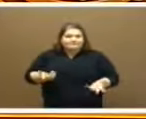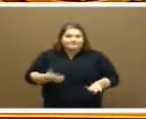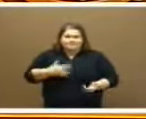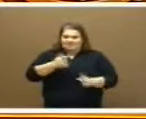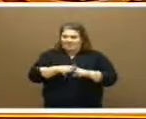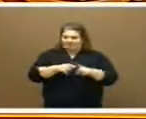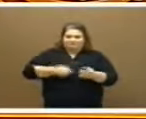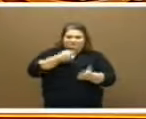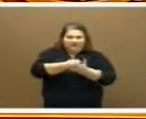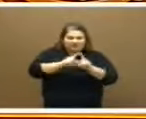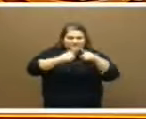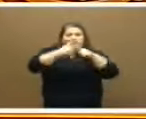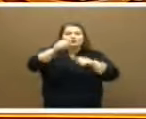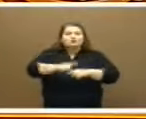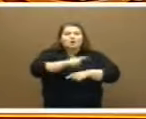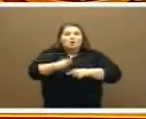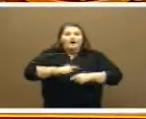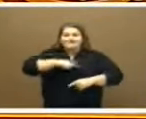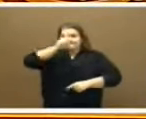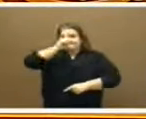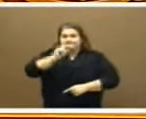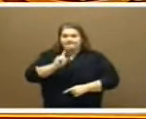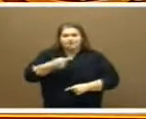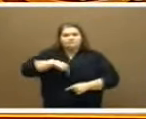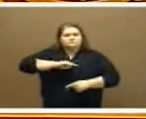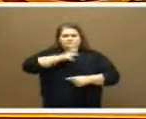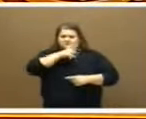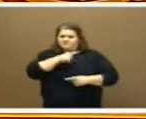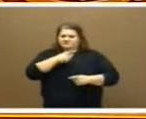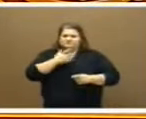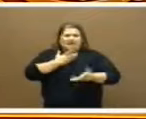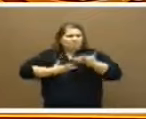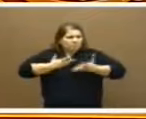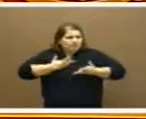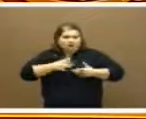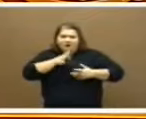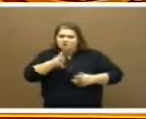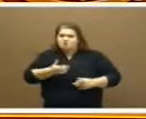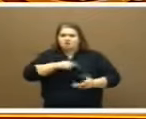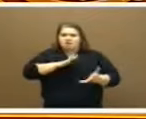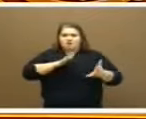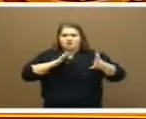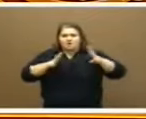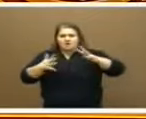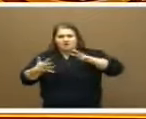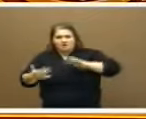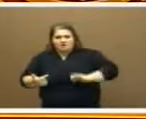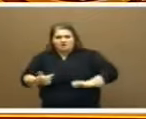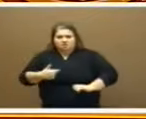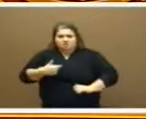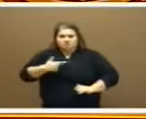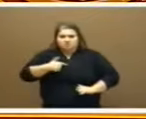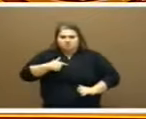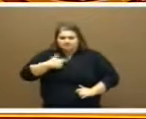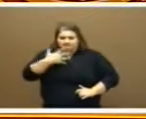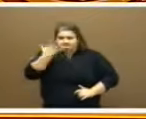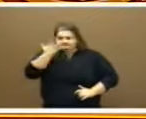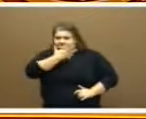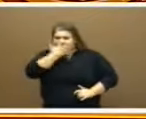del abono de la paga extraordinaria, hemos pasado de incertidumbre a una verdadera e intrigante